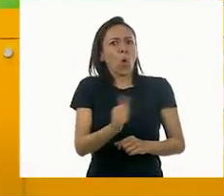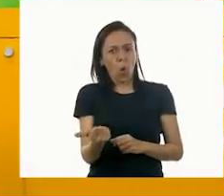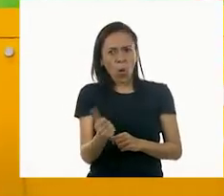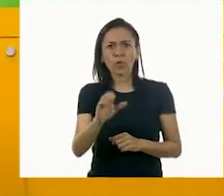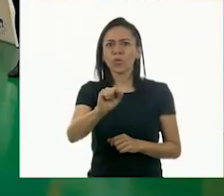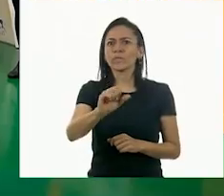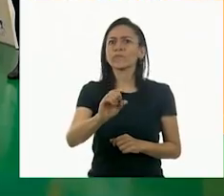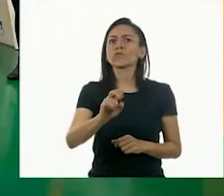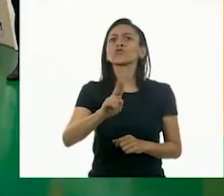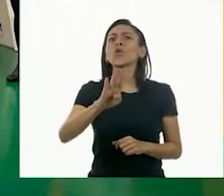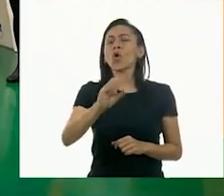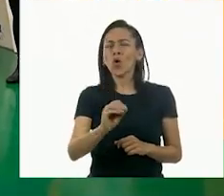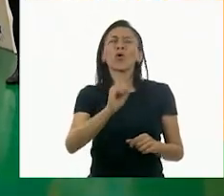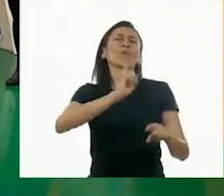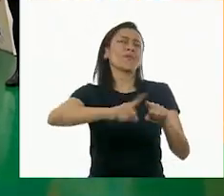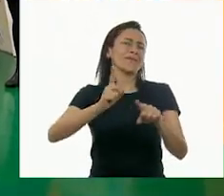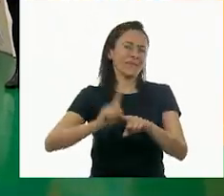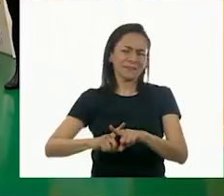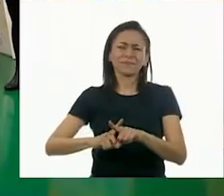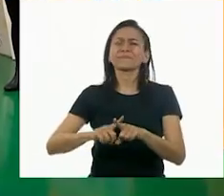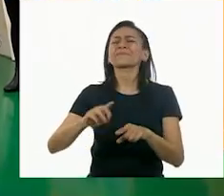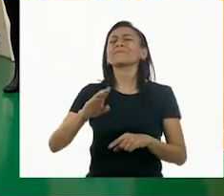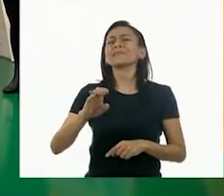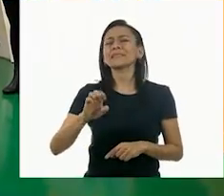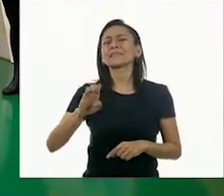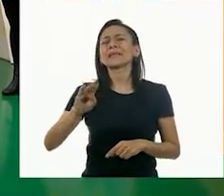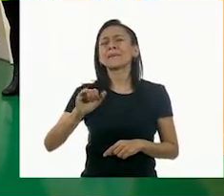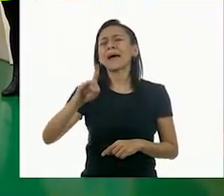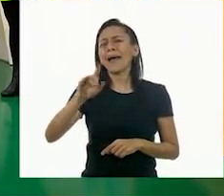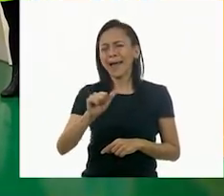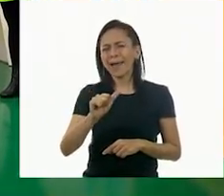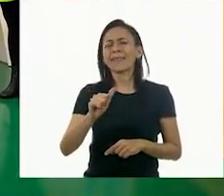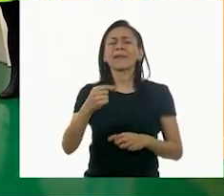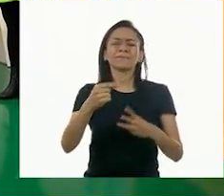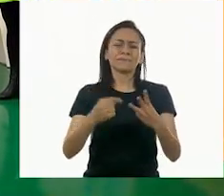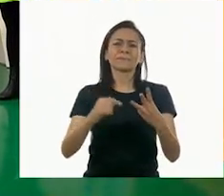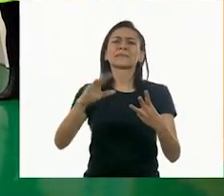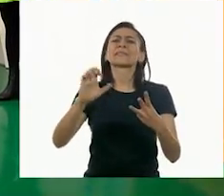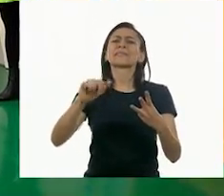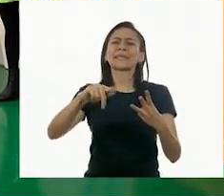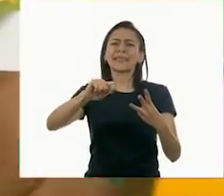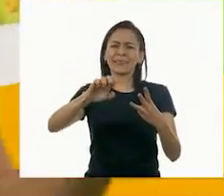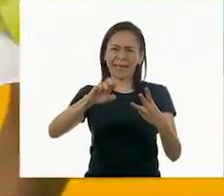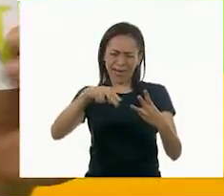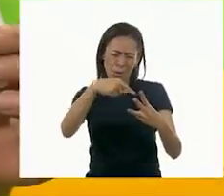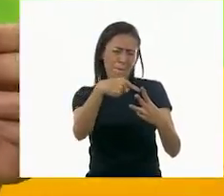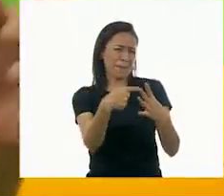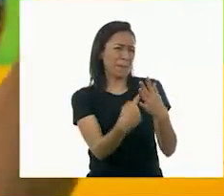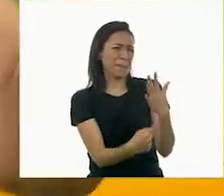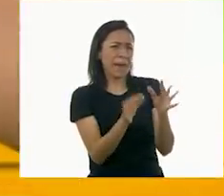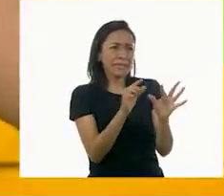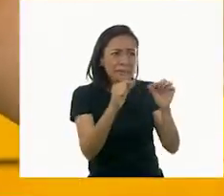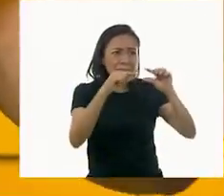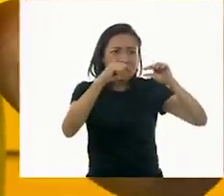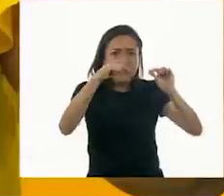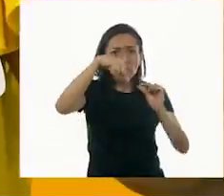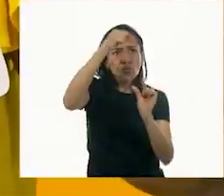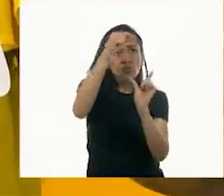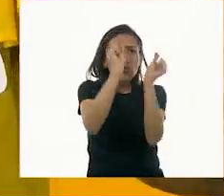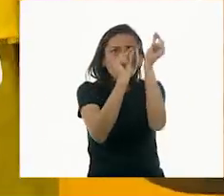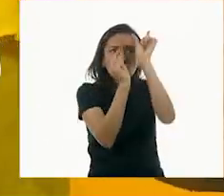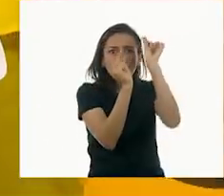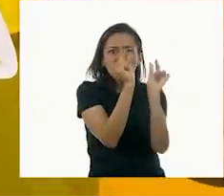cebada, centeno también son cereales. Y por lo tanto,